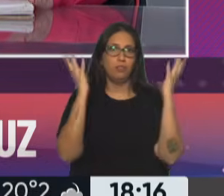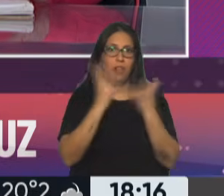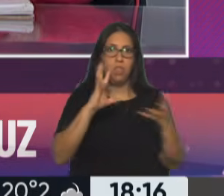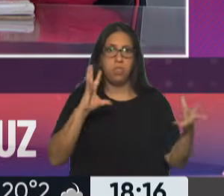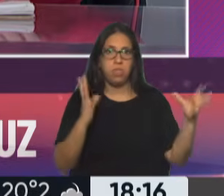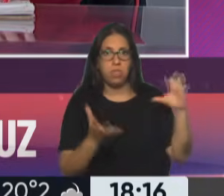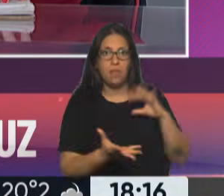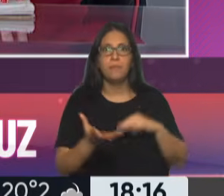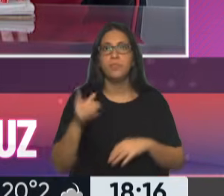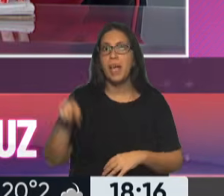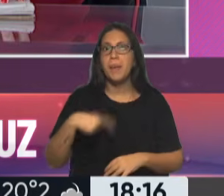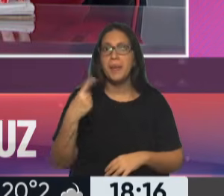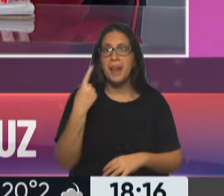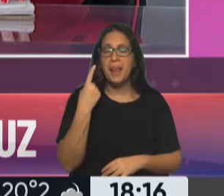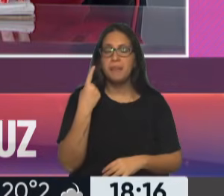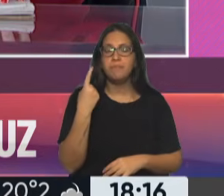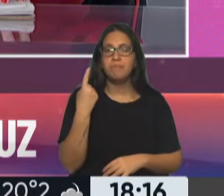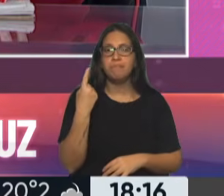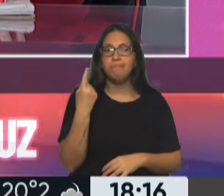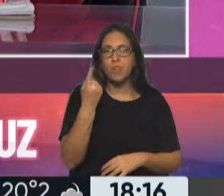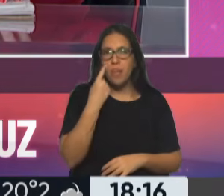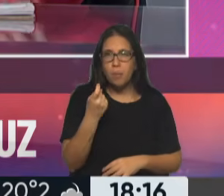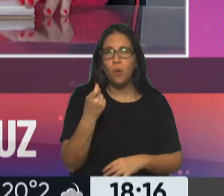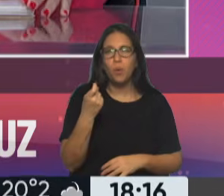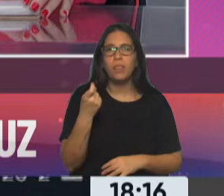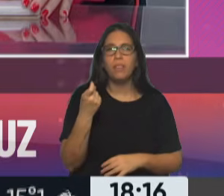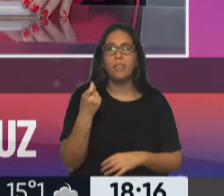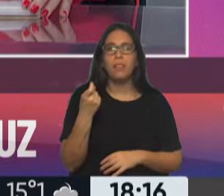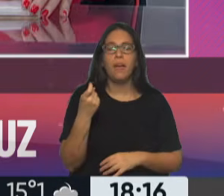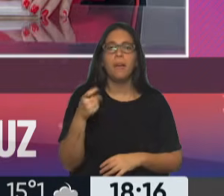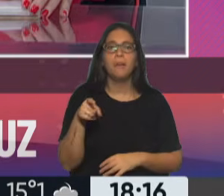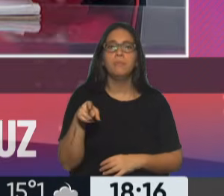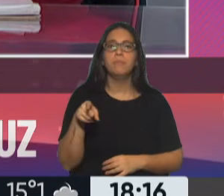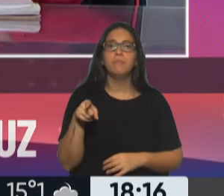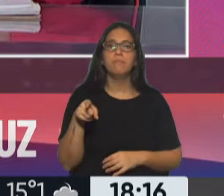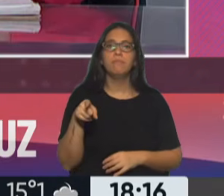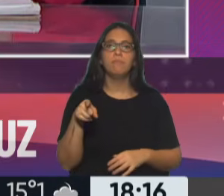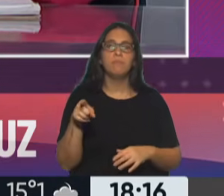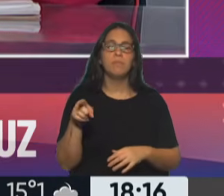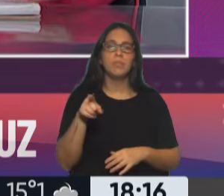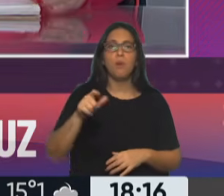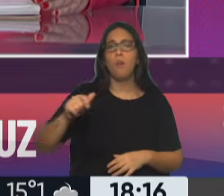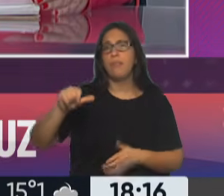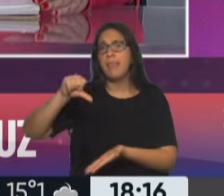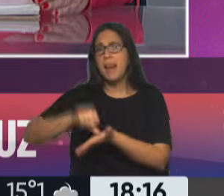estamos viendo que el punto importante que tiene que ver con el armamento iraní, con el